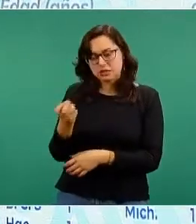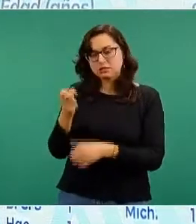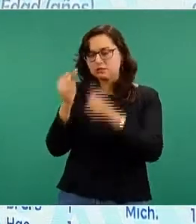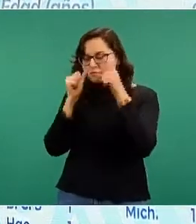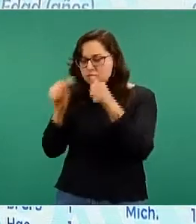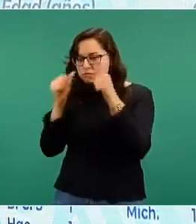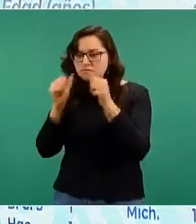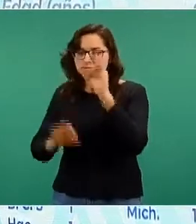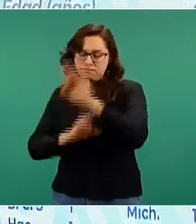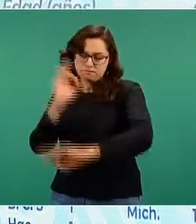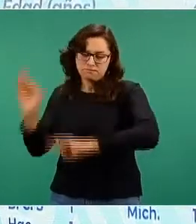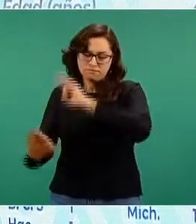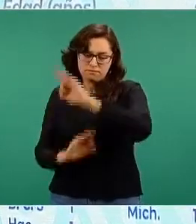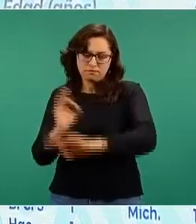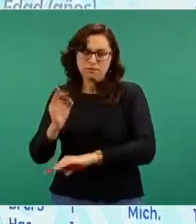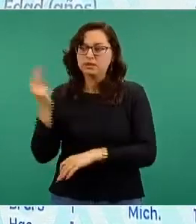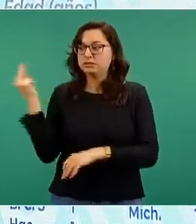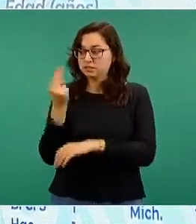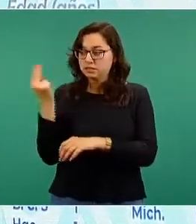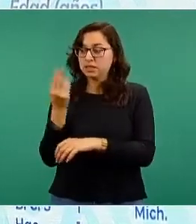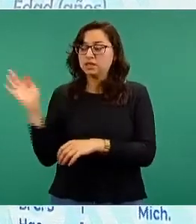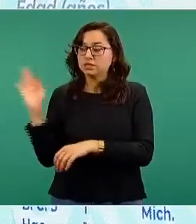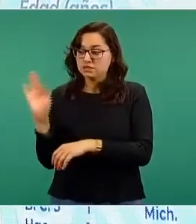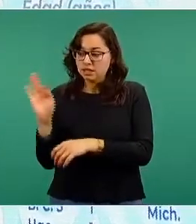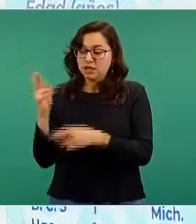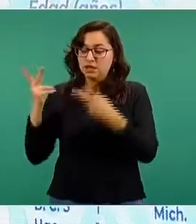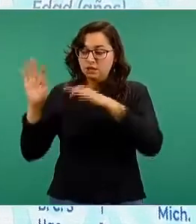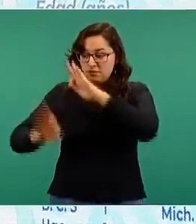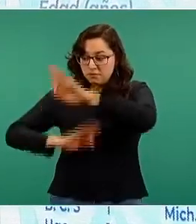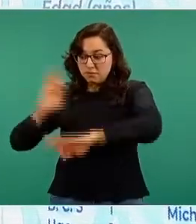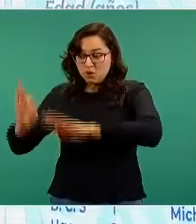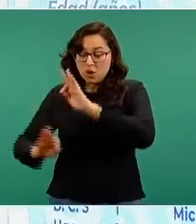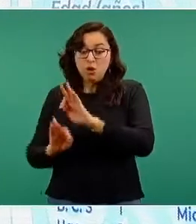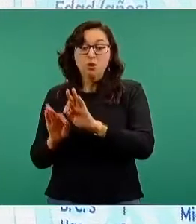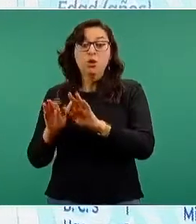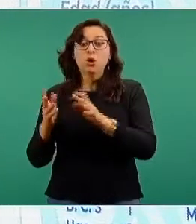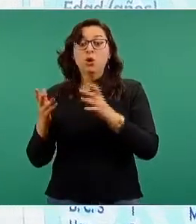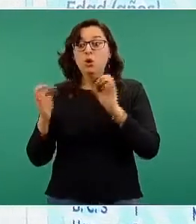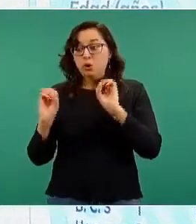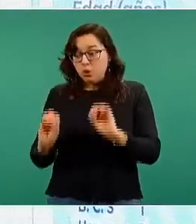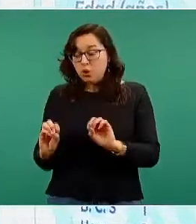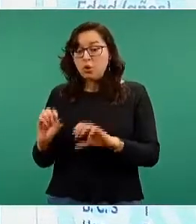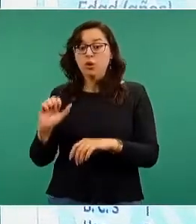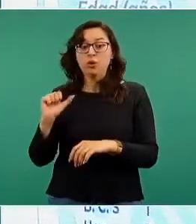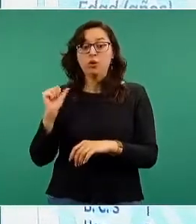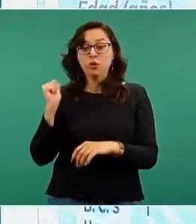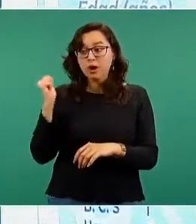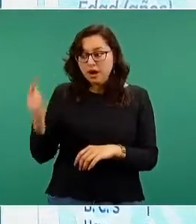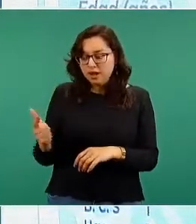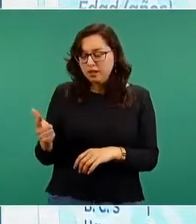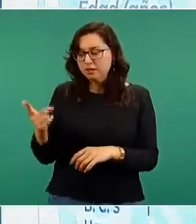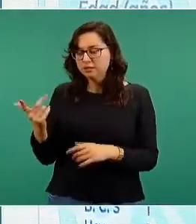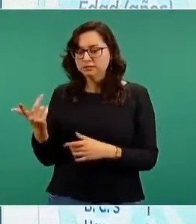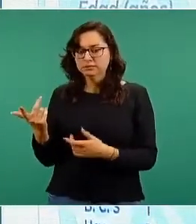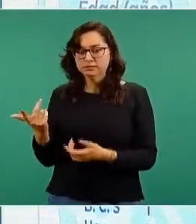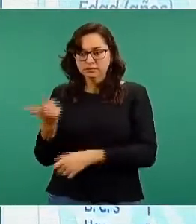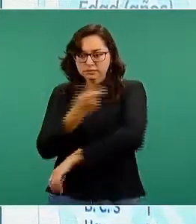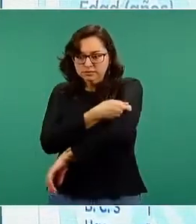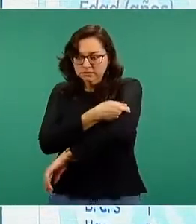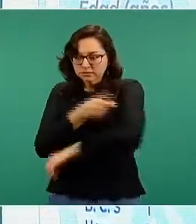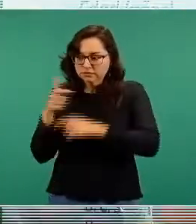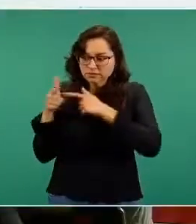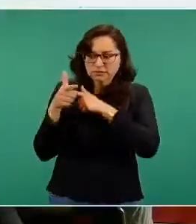de importancia, que requiera la atención de la persona o que requiera incluso cambios en la recomendación de uso de la